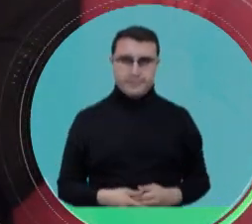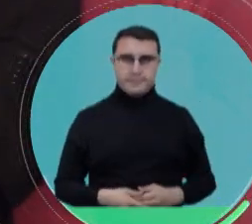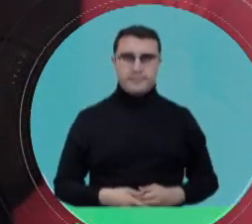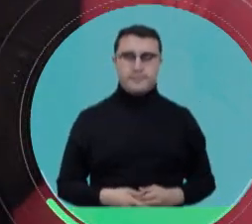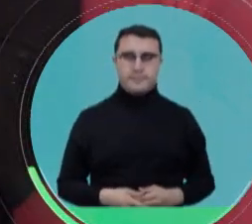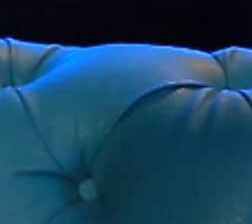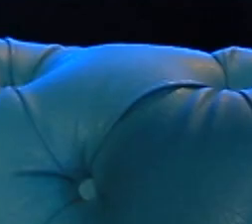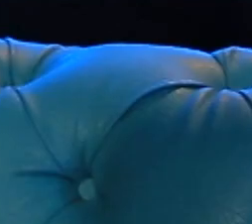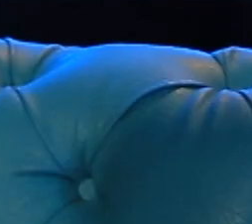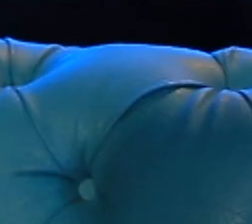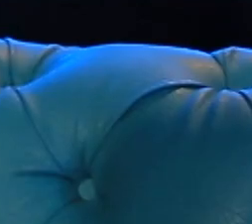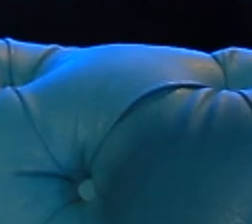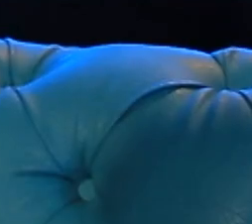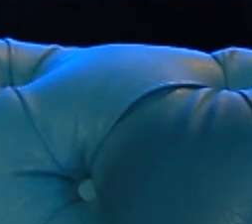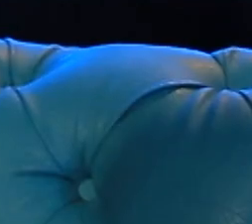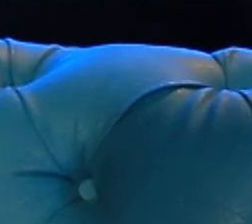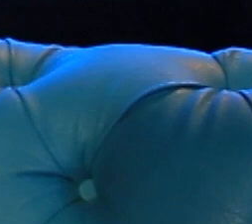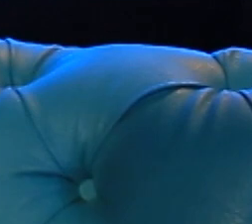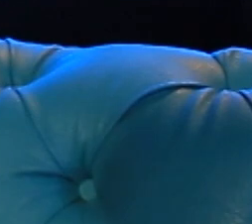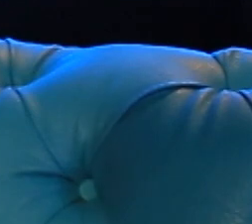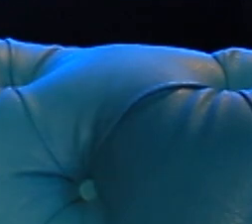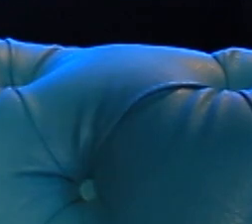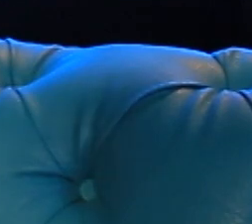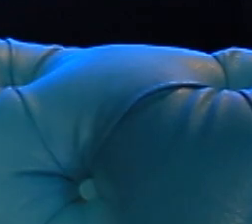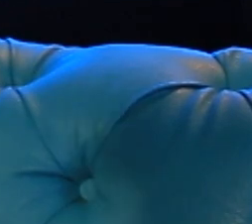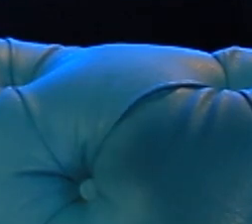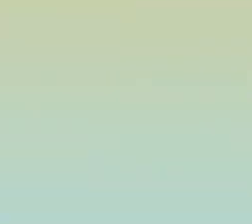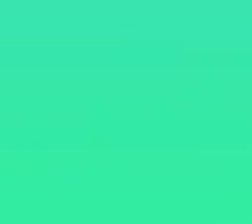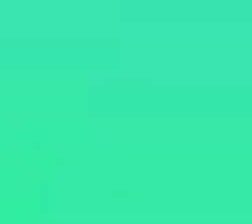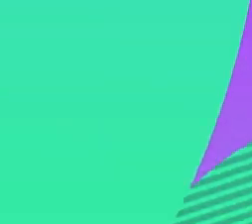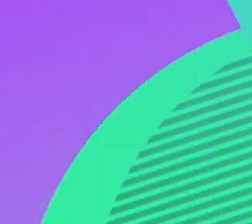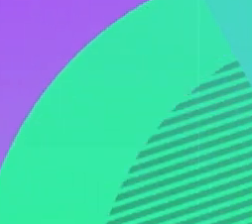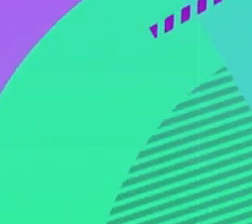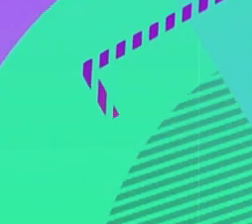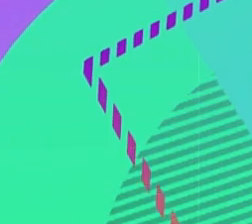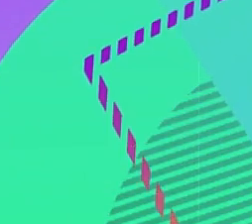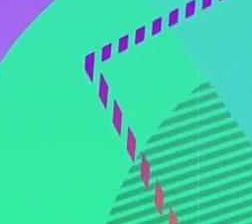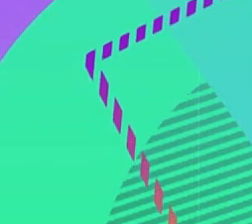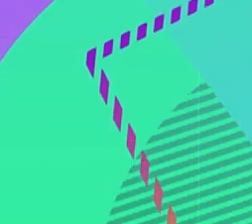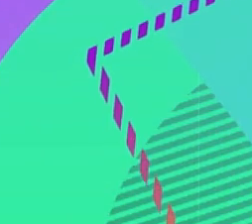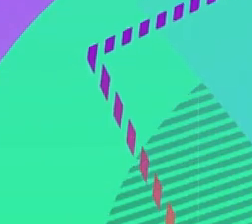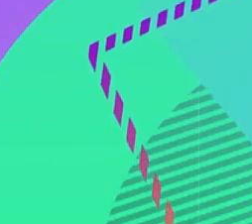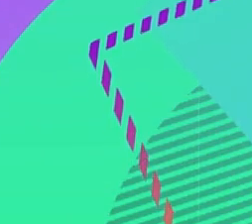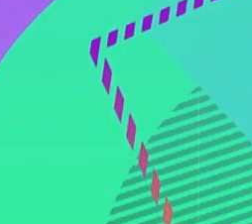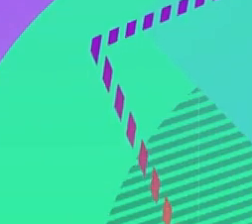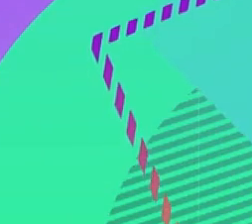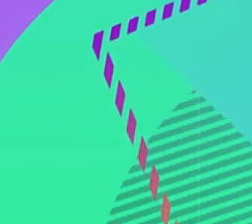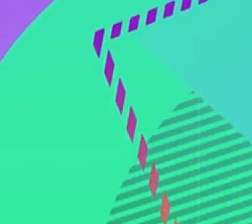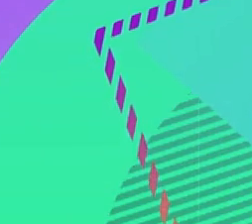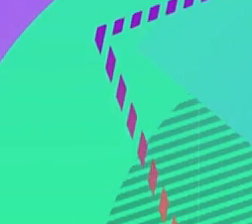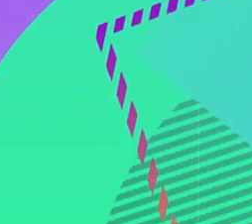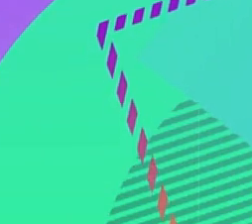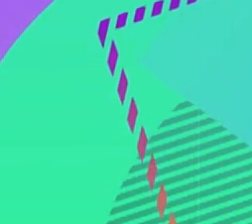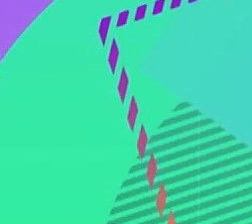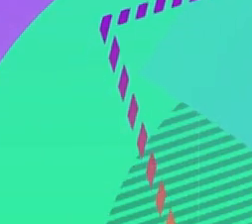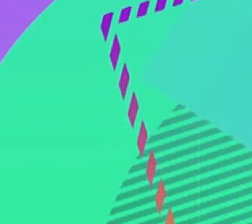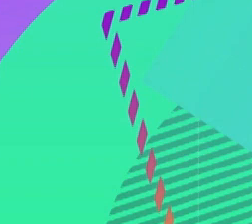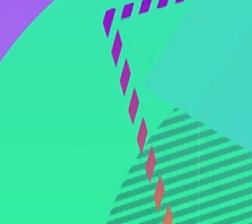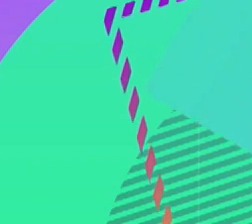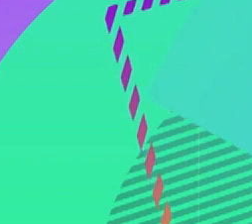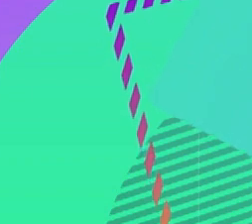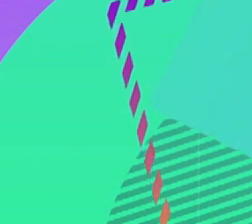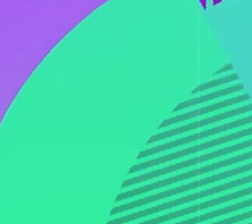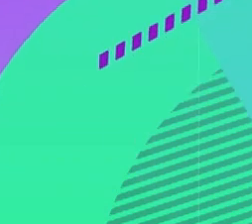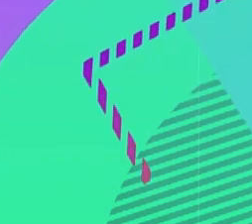del 13 Muchas gracias Camilo en tecnología Qué es un sistema